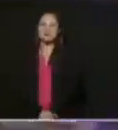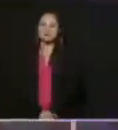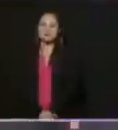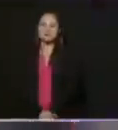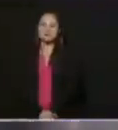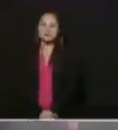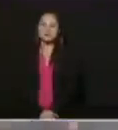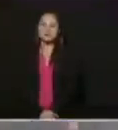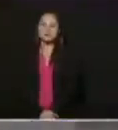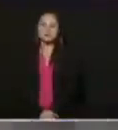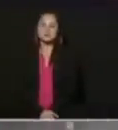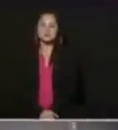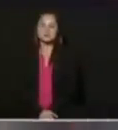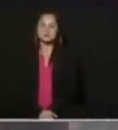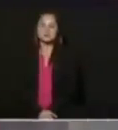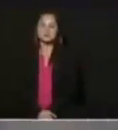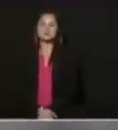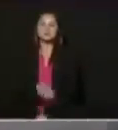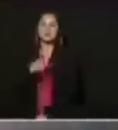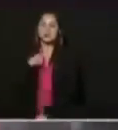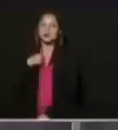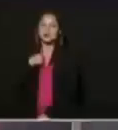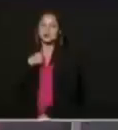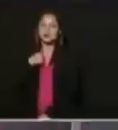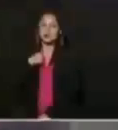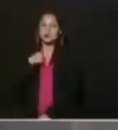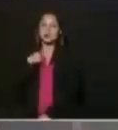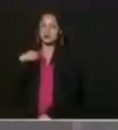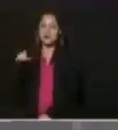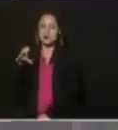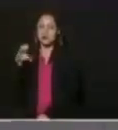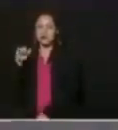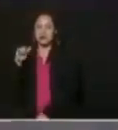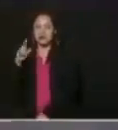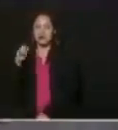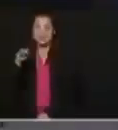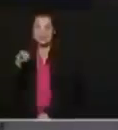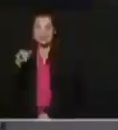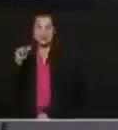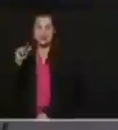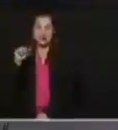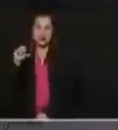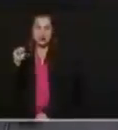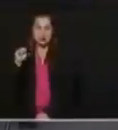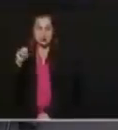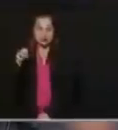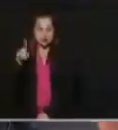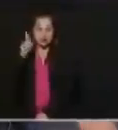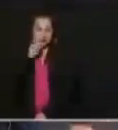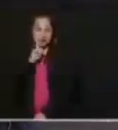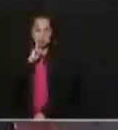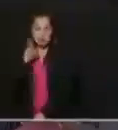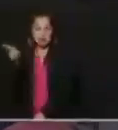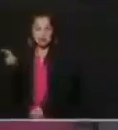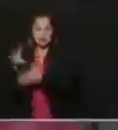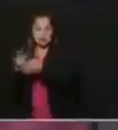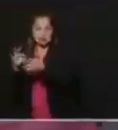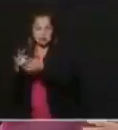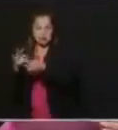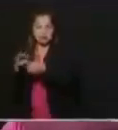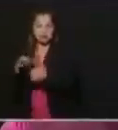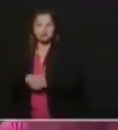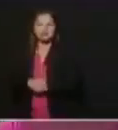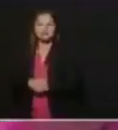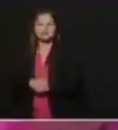Y yo rescataría una parte muy importante del discurso de la señora Carmen Alonso, que es el mandar